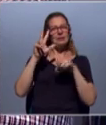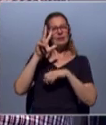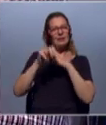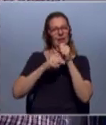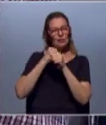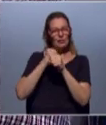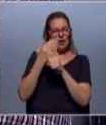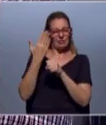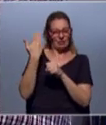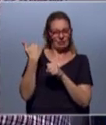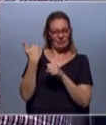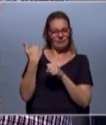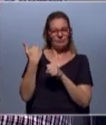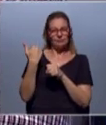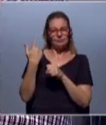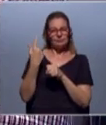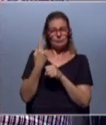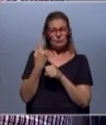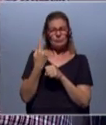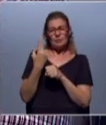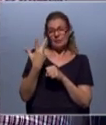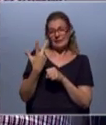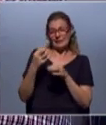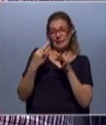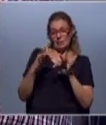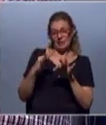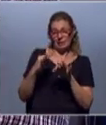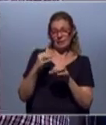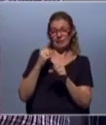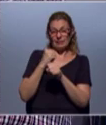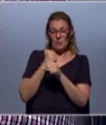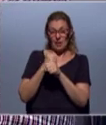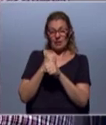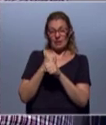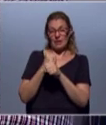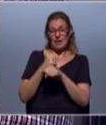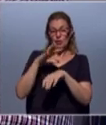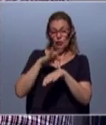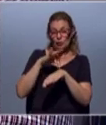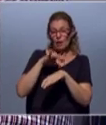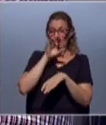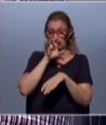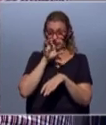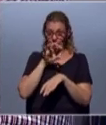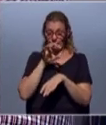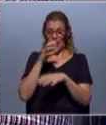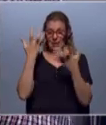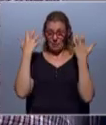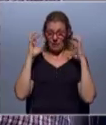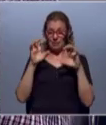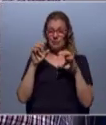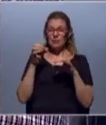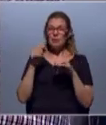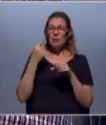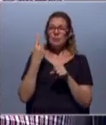años a través una arman una de mis tres hermanas que es veterinaria me pidió que le mandara un